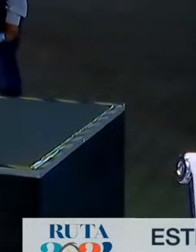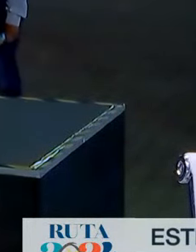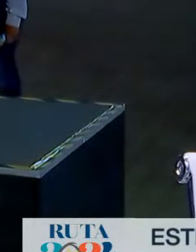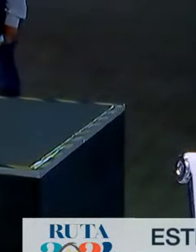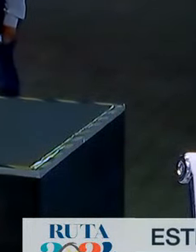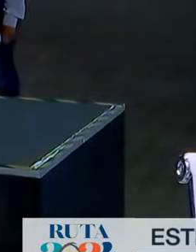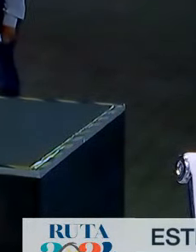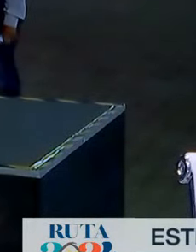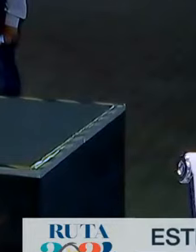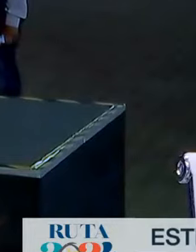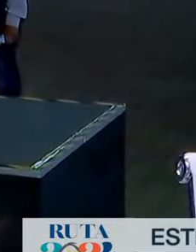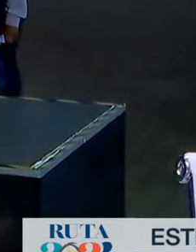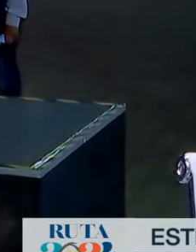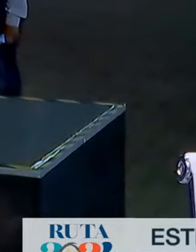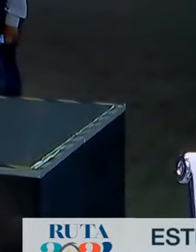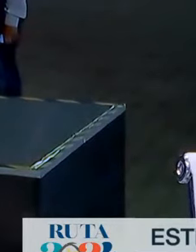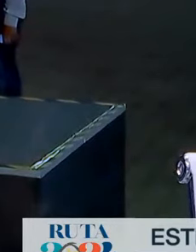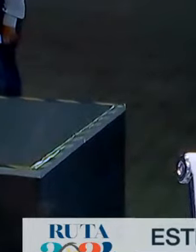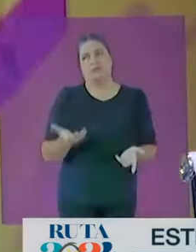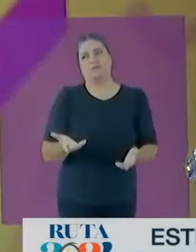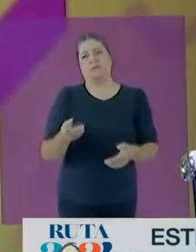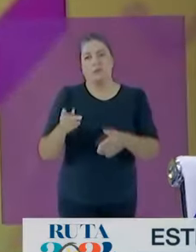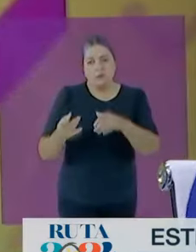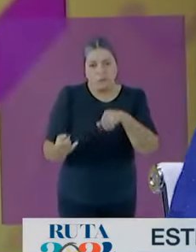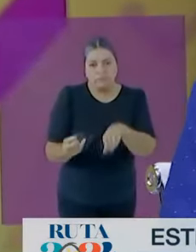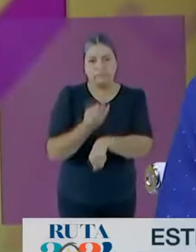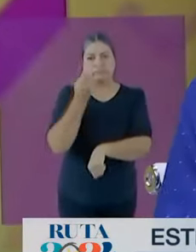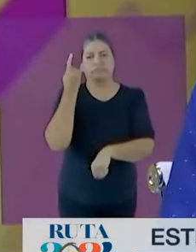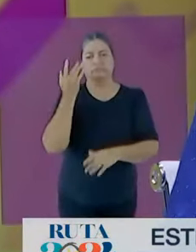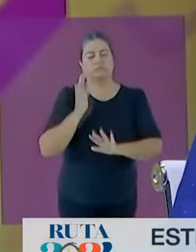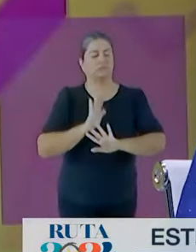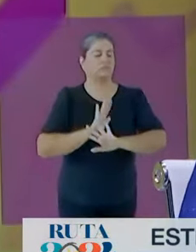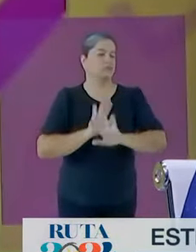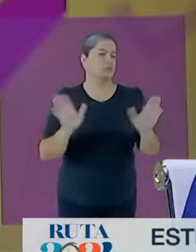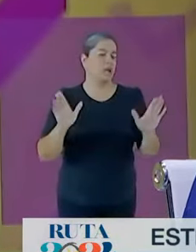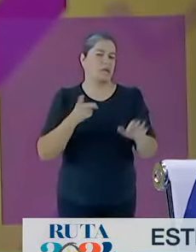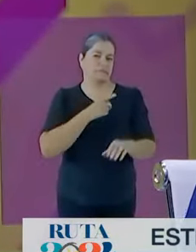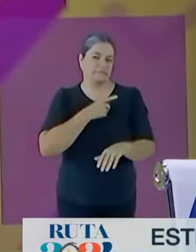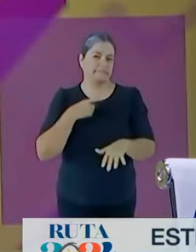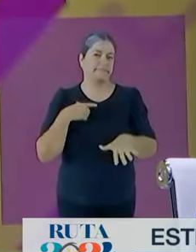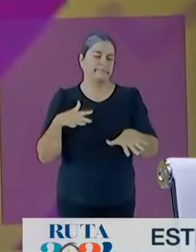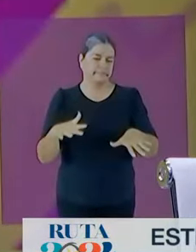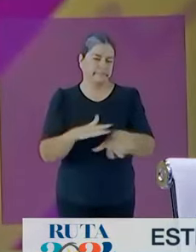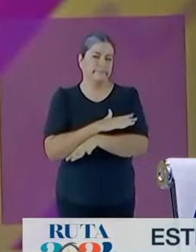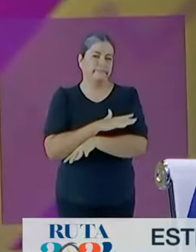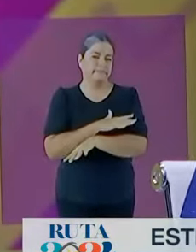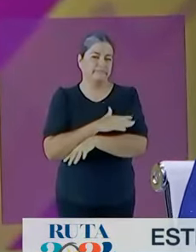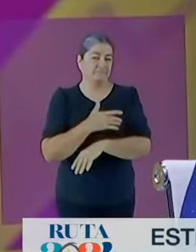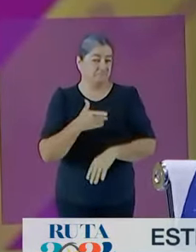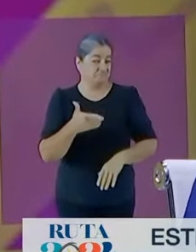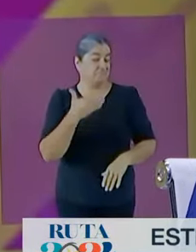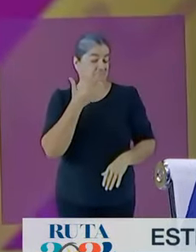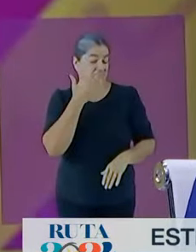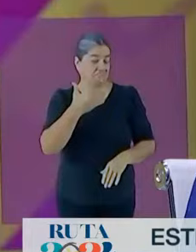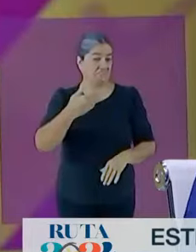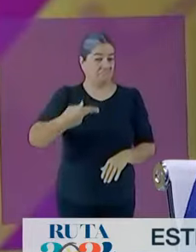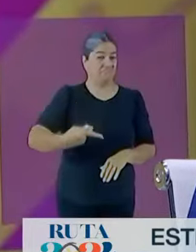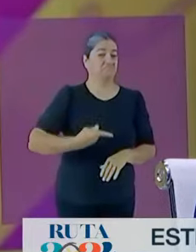Político. Ajá. No hay estudios que respalden el uso de ivermectina contra COVID-19, como dijo Gabriela Cuevas.